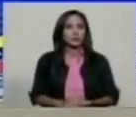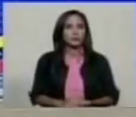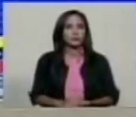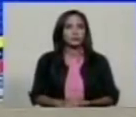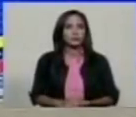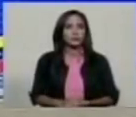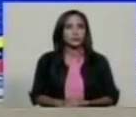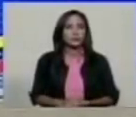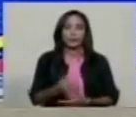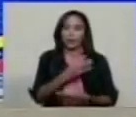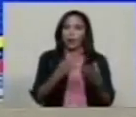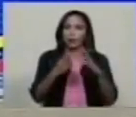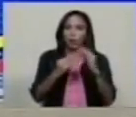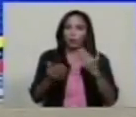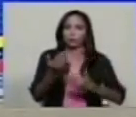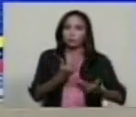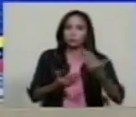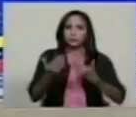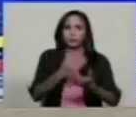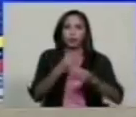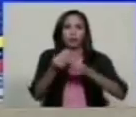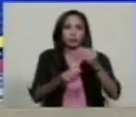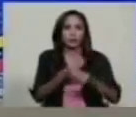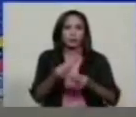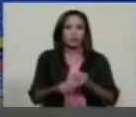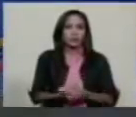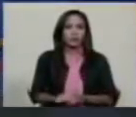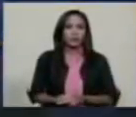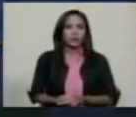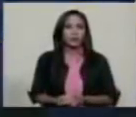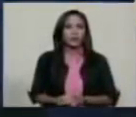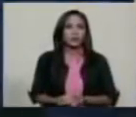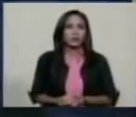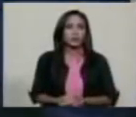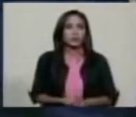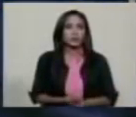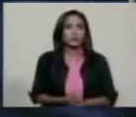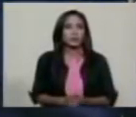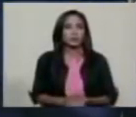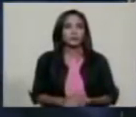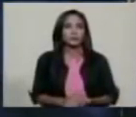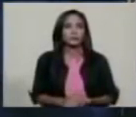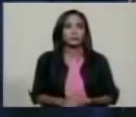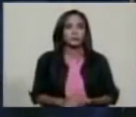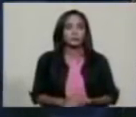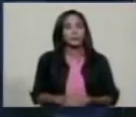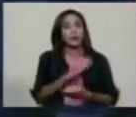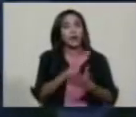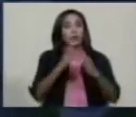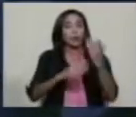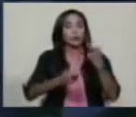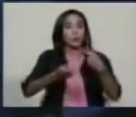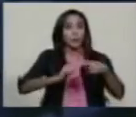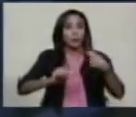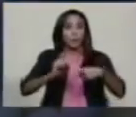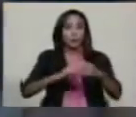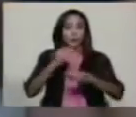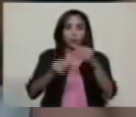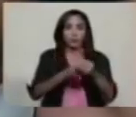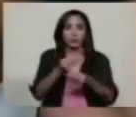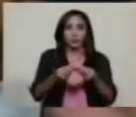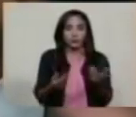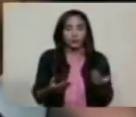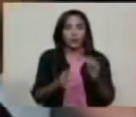que se va a desarrollar en esta importante megaciudad de la Nueva